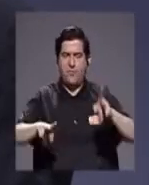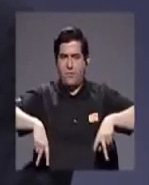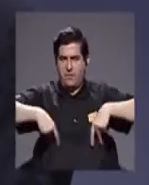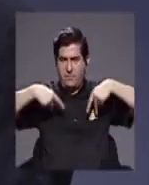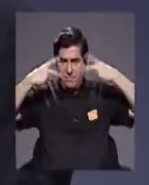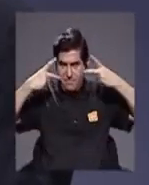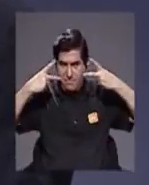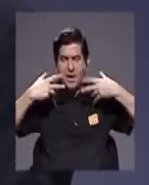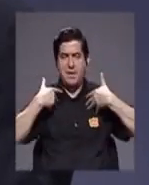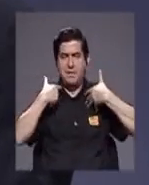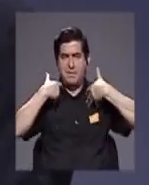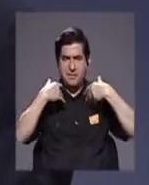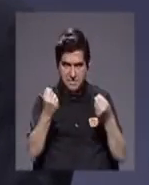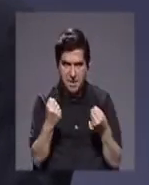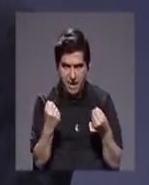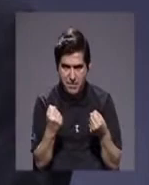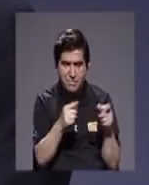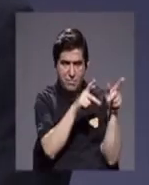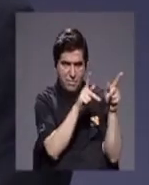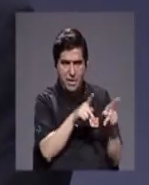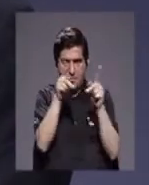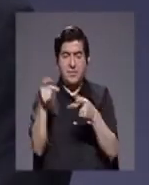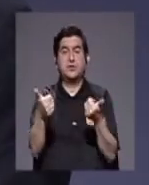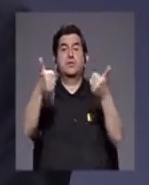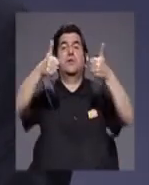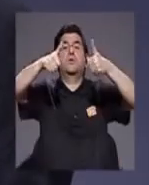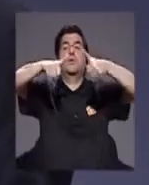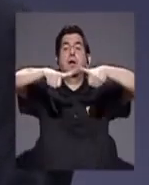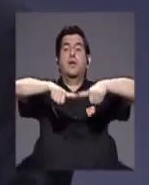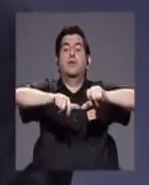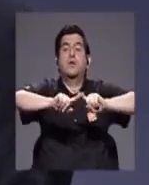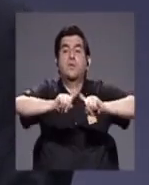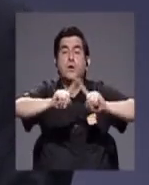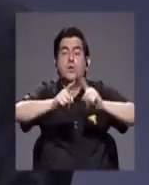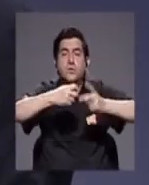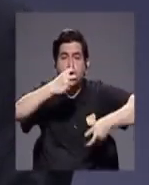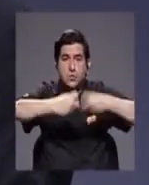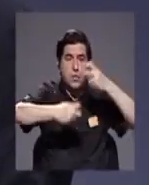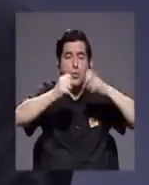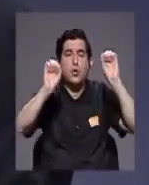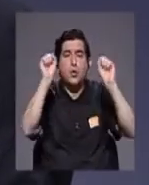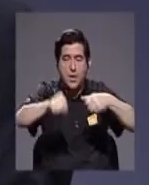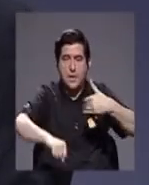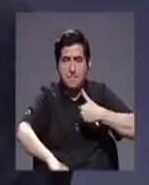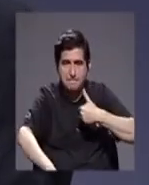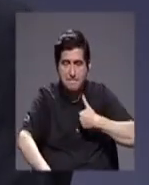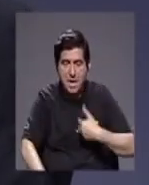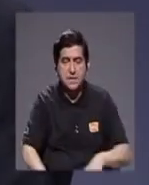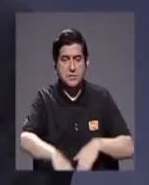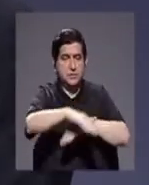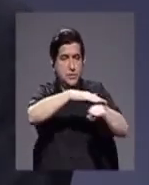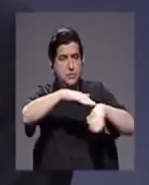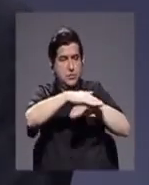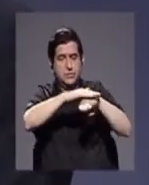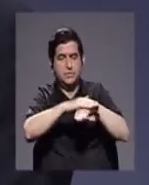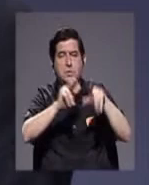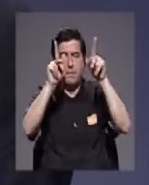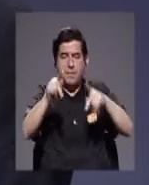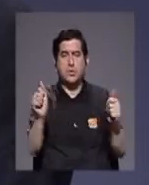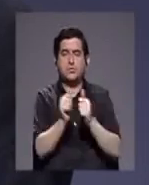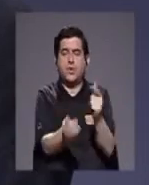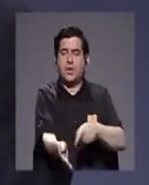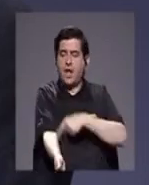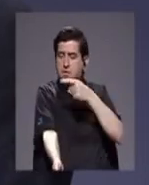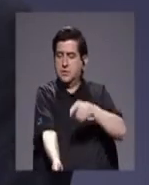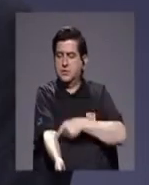vida saludable a las personas de acuerdo a los diferentes problemas que puedan tener. Hay plataformas para pacientes con